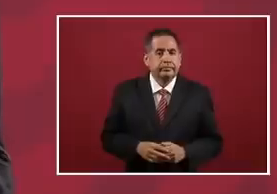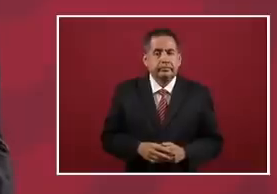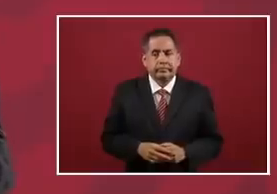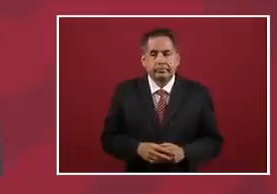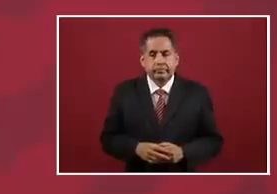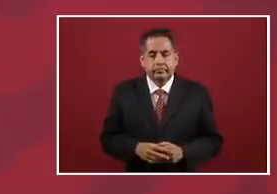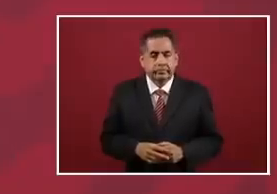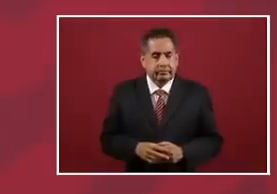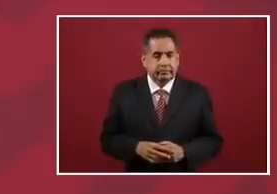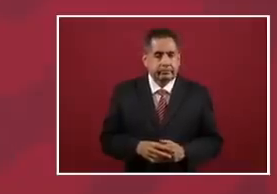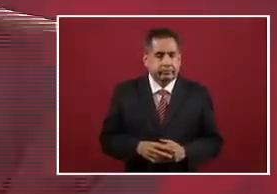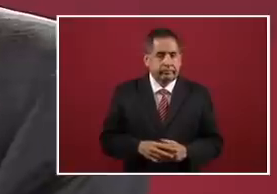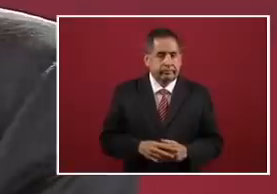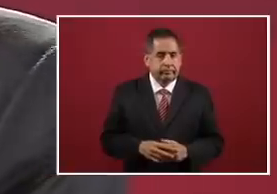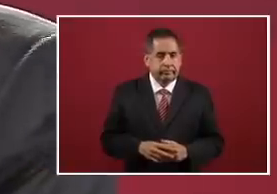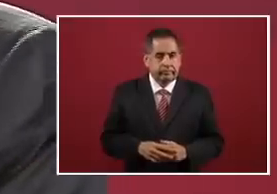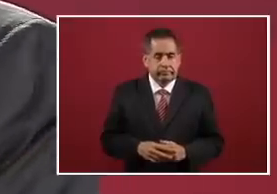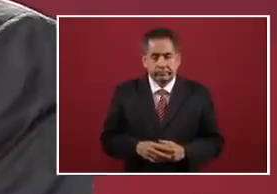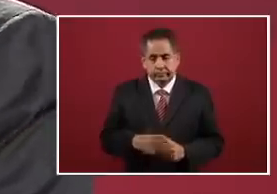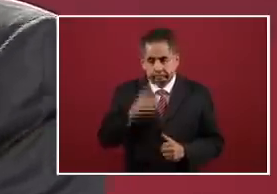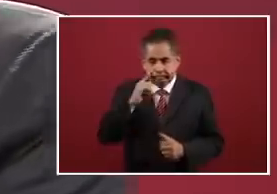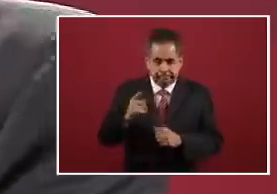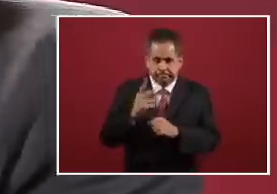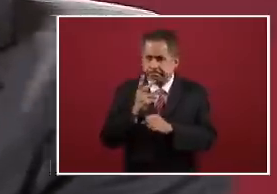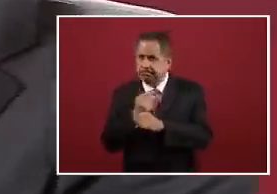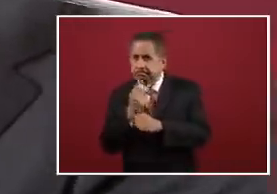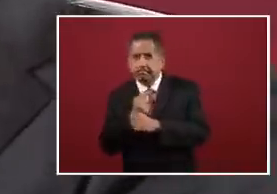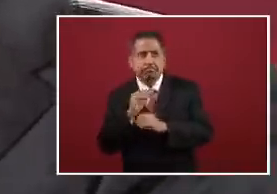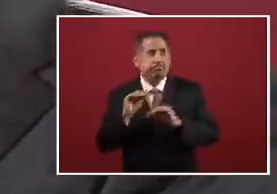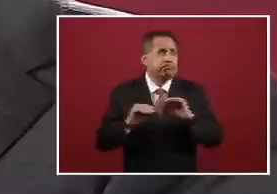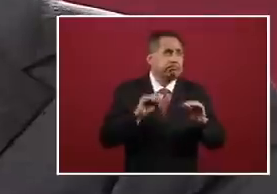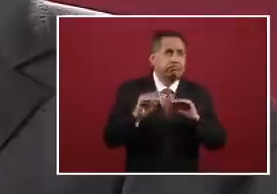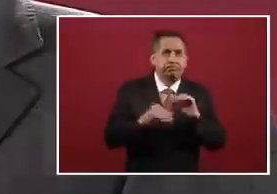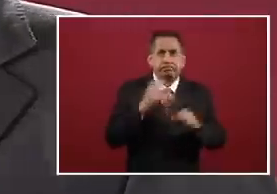en el arreglo